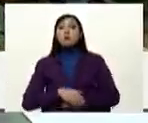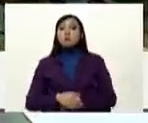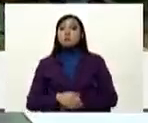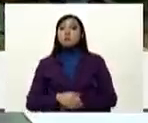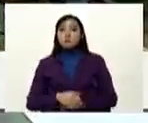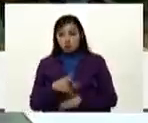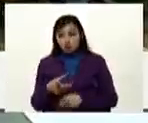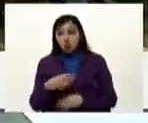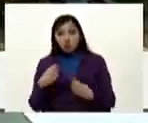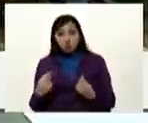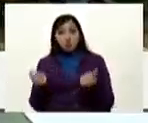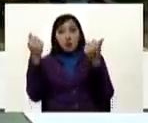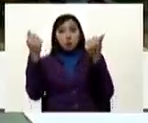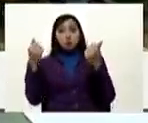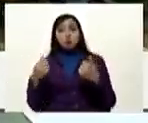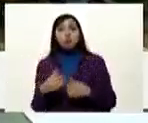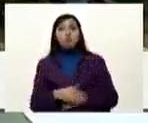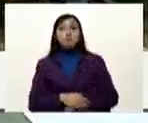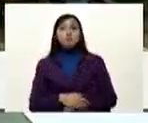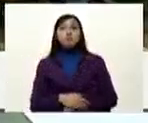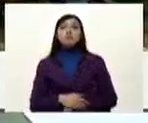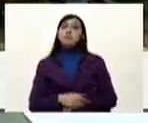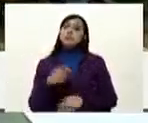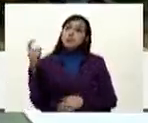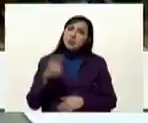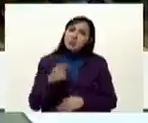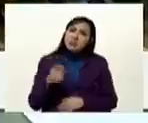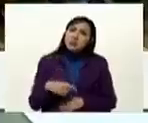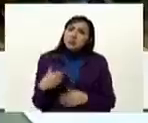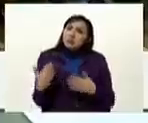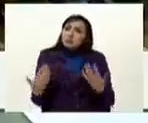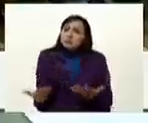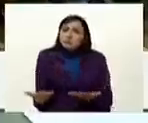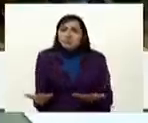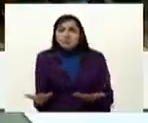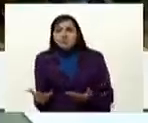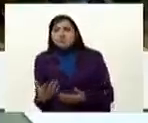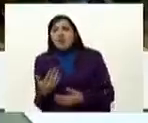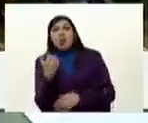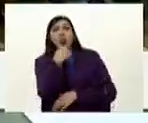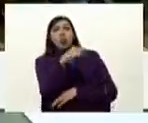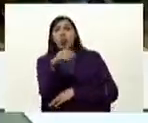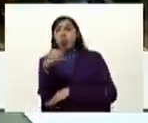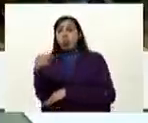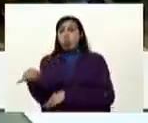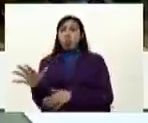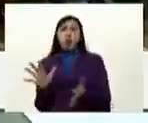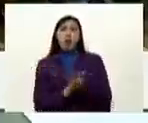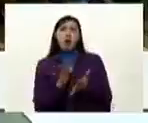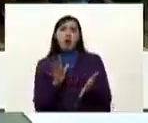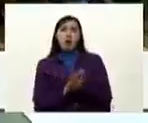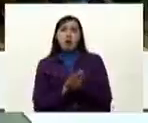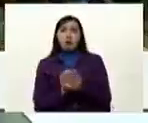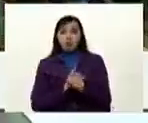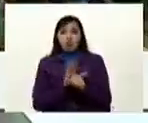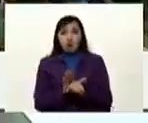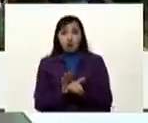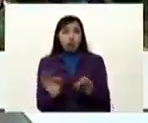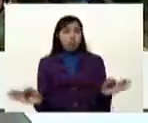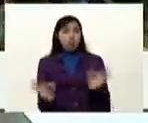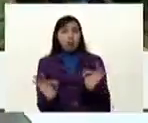esto. Pero, ¿qué necesidad había de caer relajado o relajada en el coronavirus?